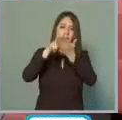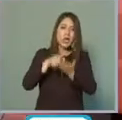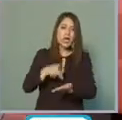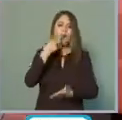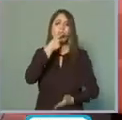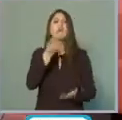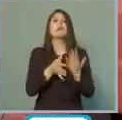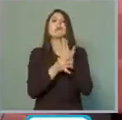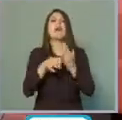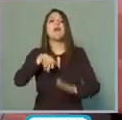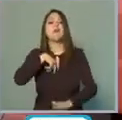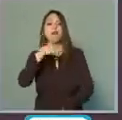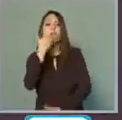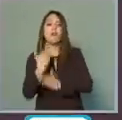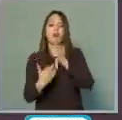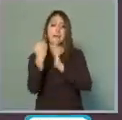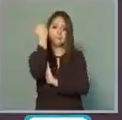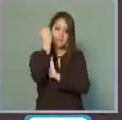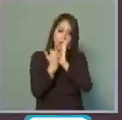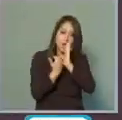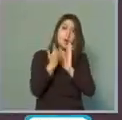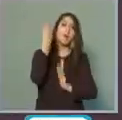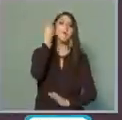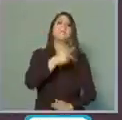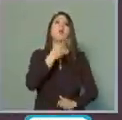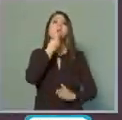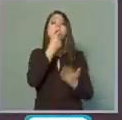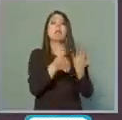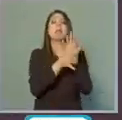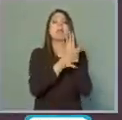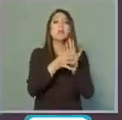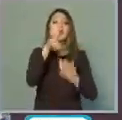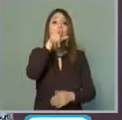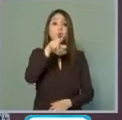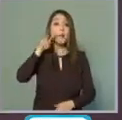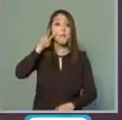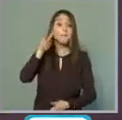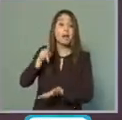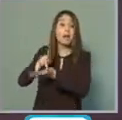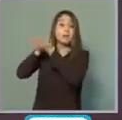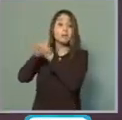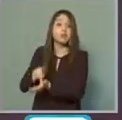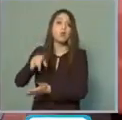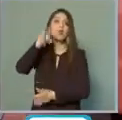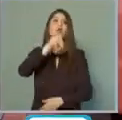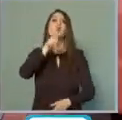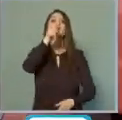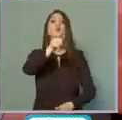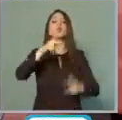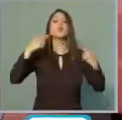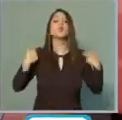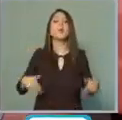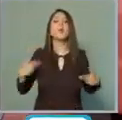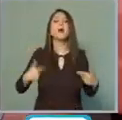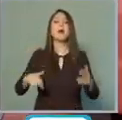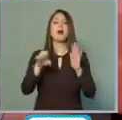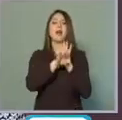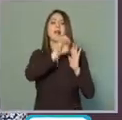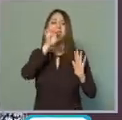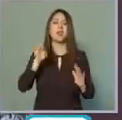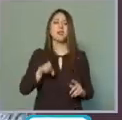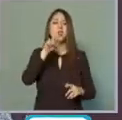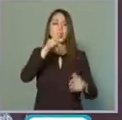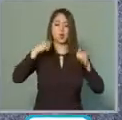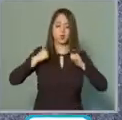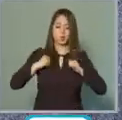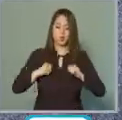etcétera, etcétera. Pero ahí te dicen que no te fijes en el peso. Chécalo en la ropa. En cuanto empiezas a sentir que la ropa te empieza a